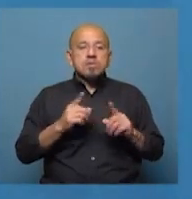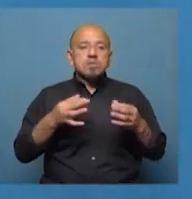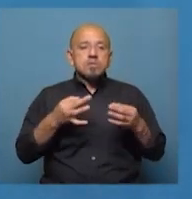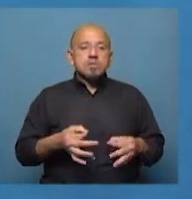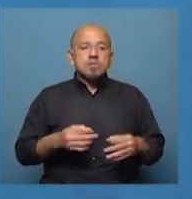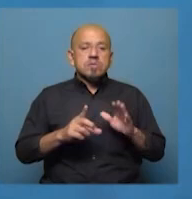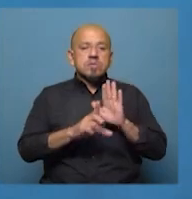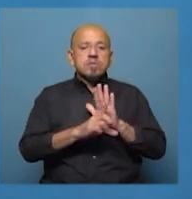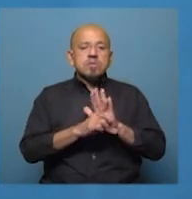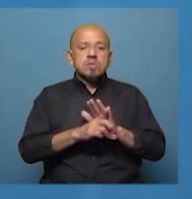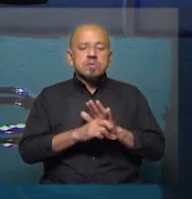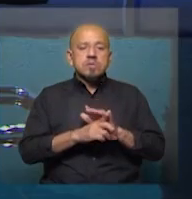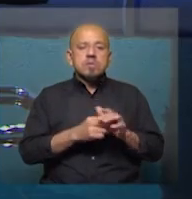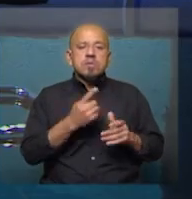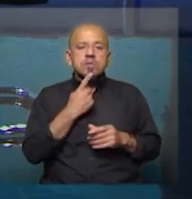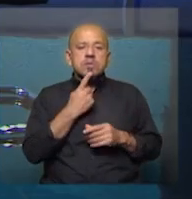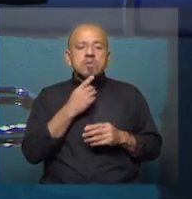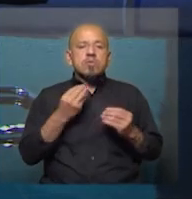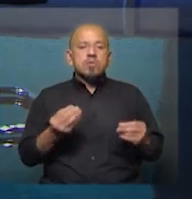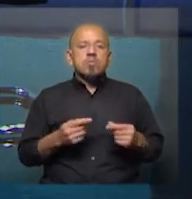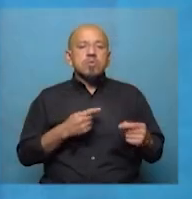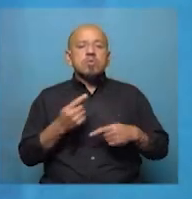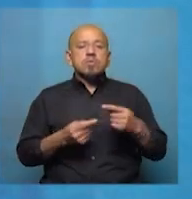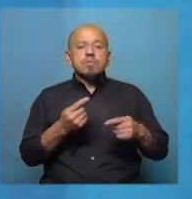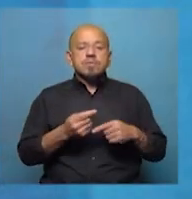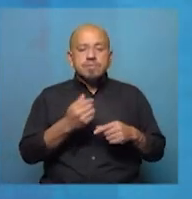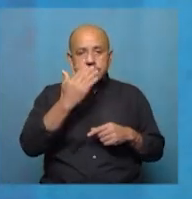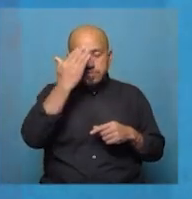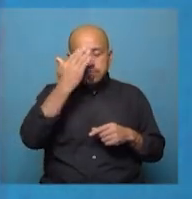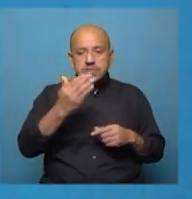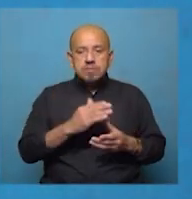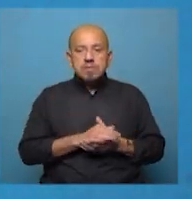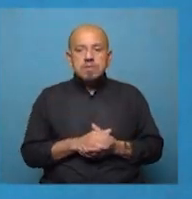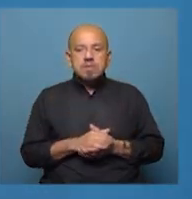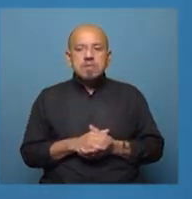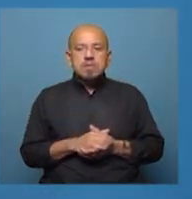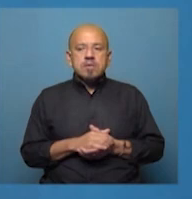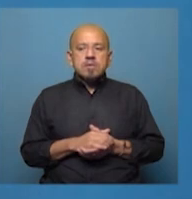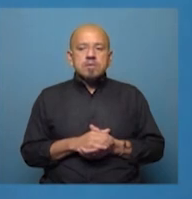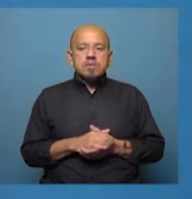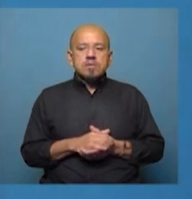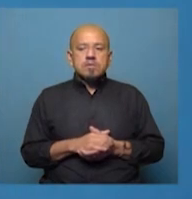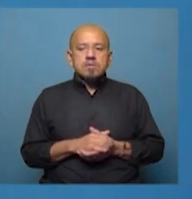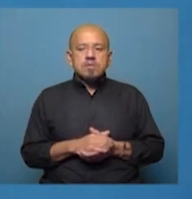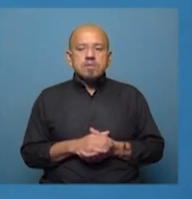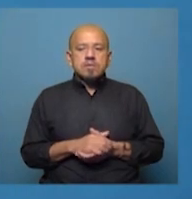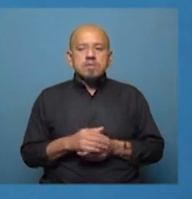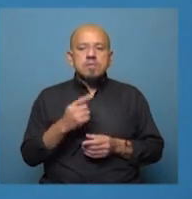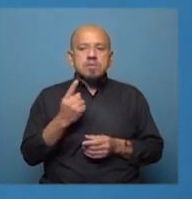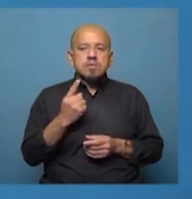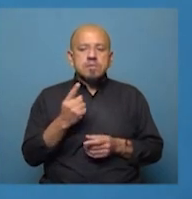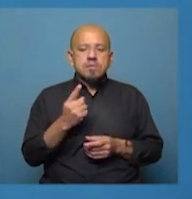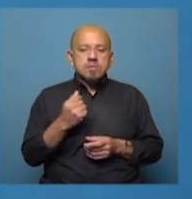ley desde el punto de vista político Cómo sigue esto Cómo se para el frente amplio Por ejemplo ante esta situación desde el punto de vista político nosotros primero tenemos